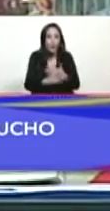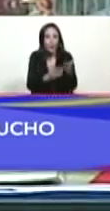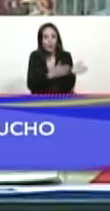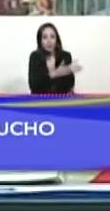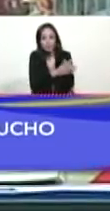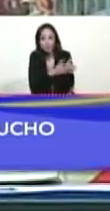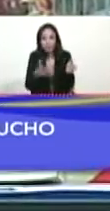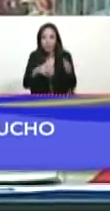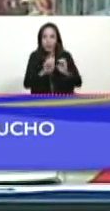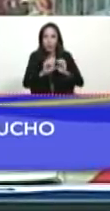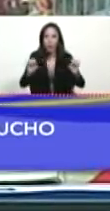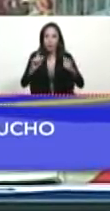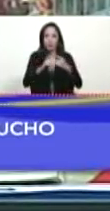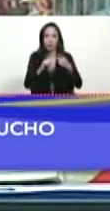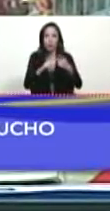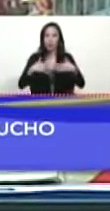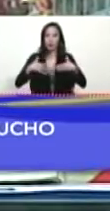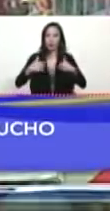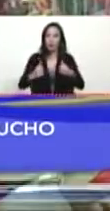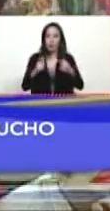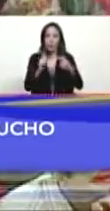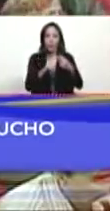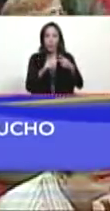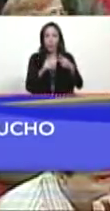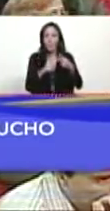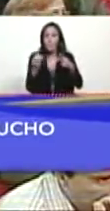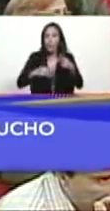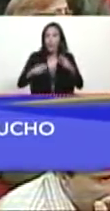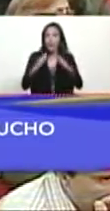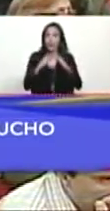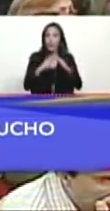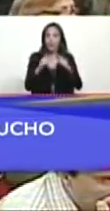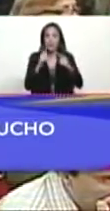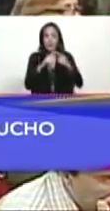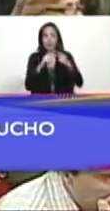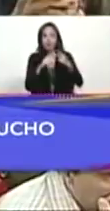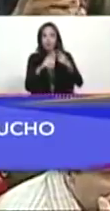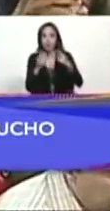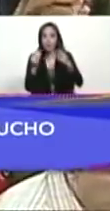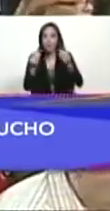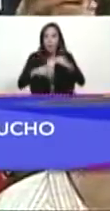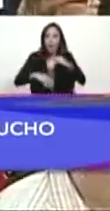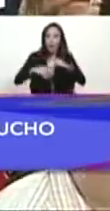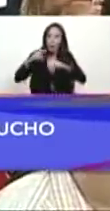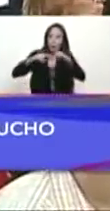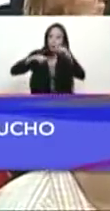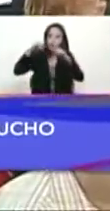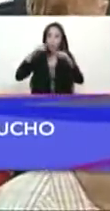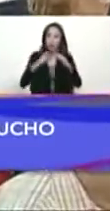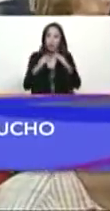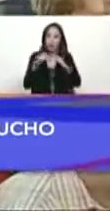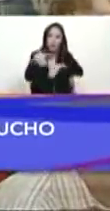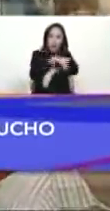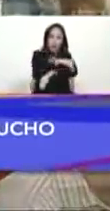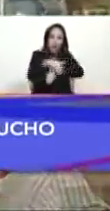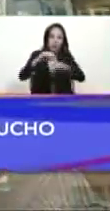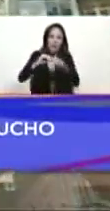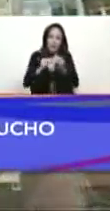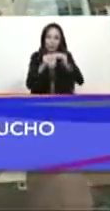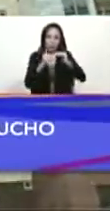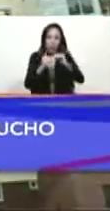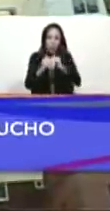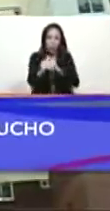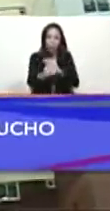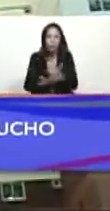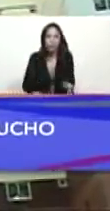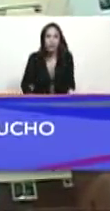educación, la salud, la vivienda, la infraestructura, la vialidad,